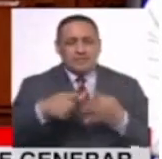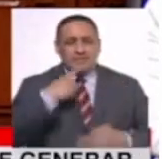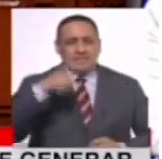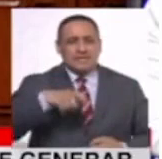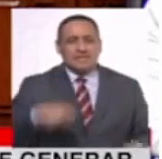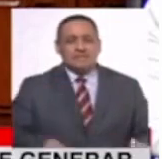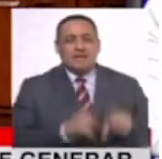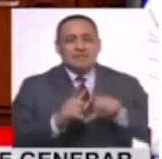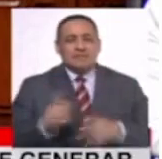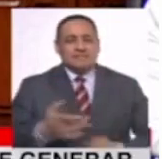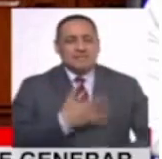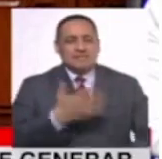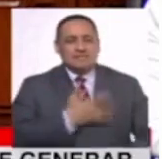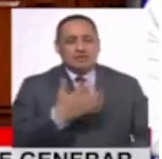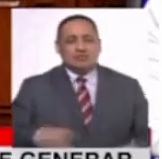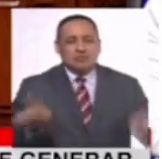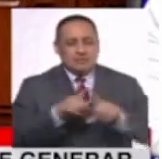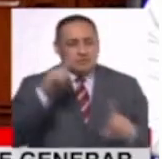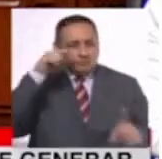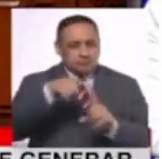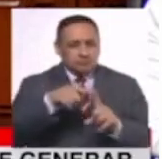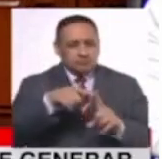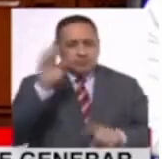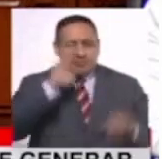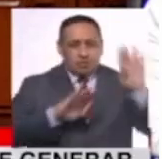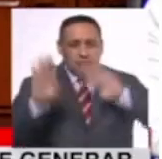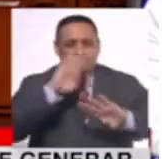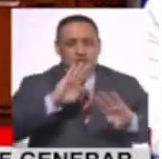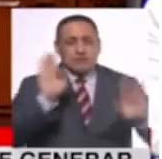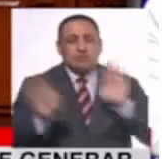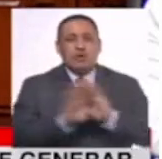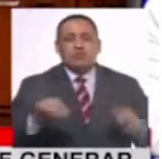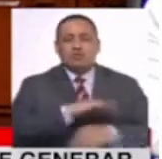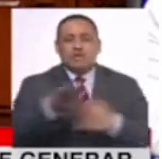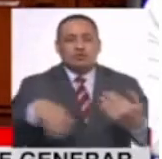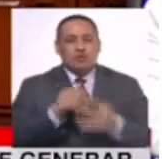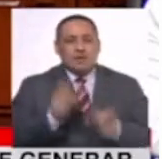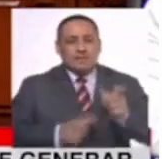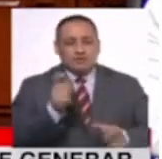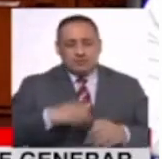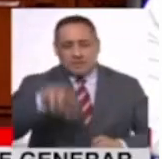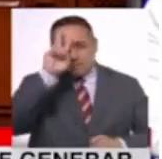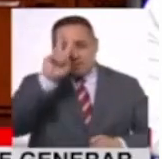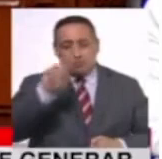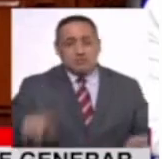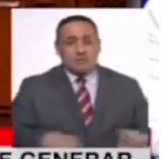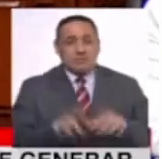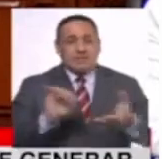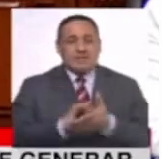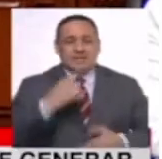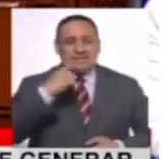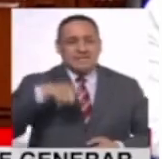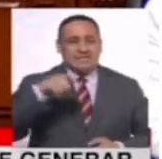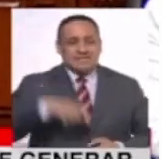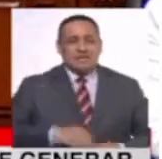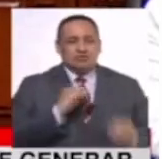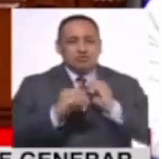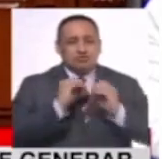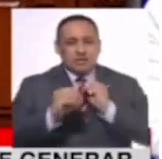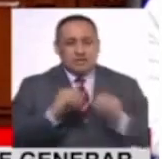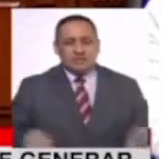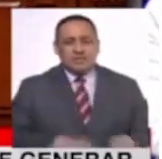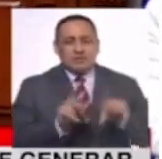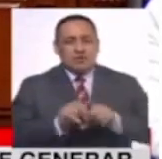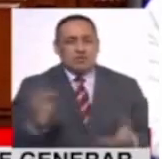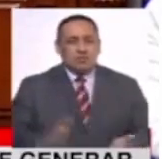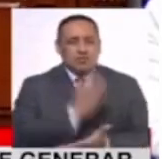necesidades, aspiraciones, desafíos y preocupaciones de todos los peruanos, lo cual requiere sintonizar con